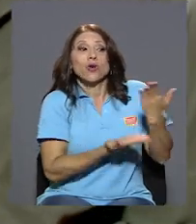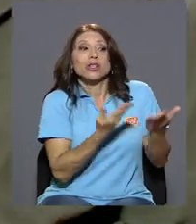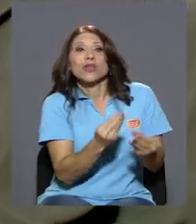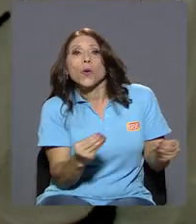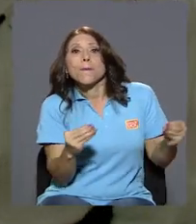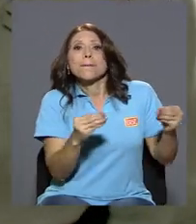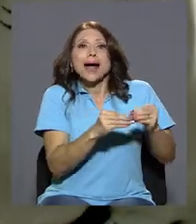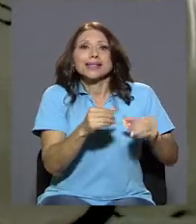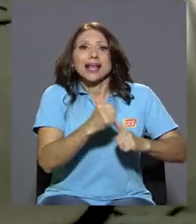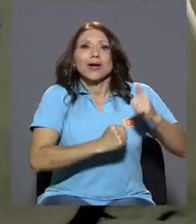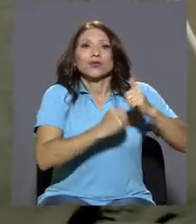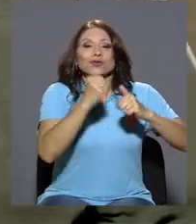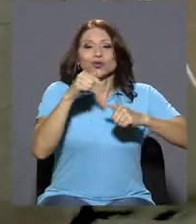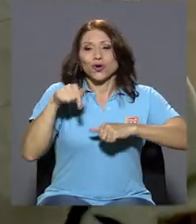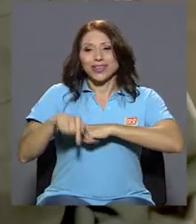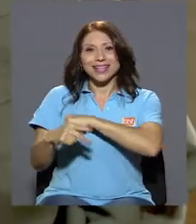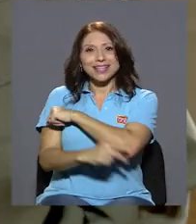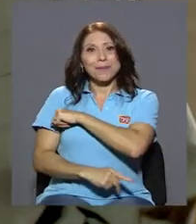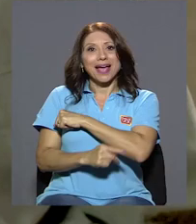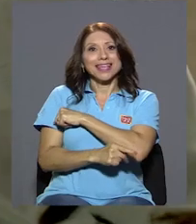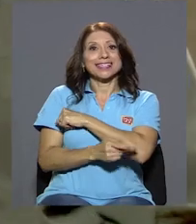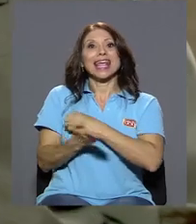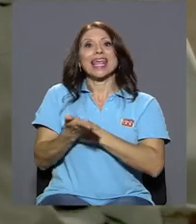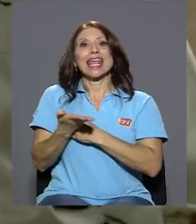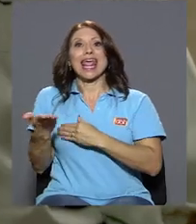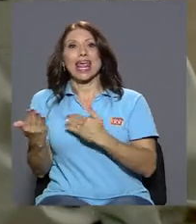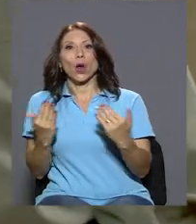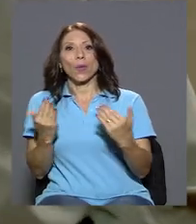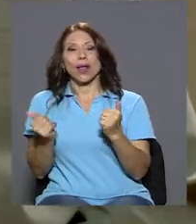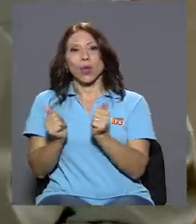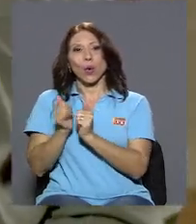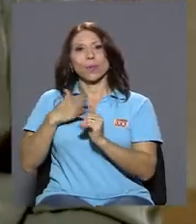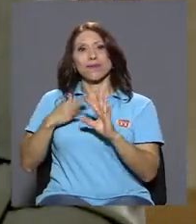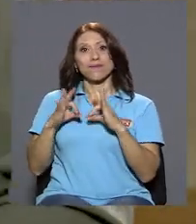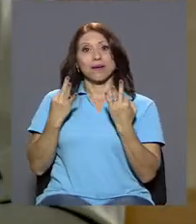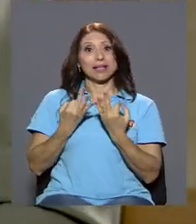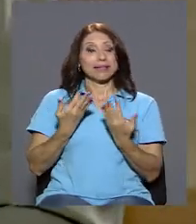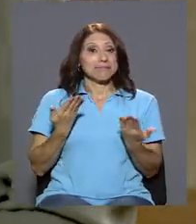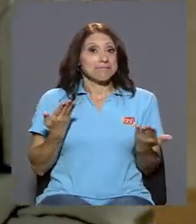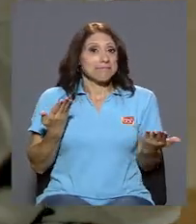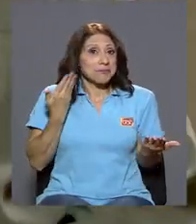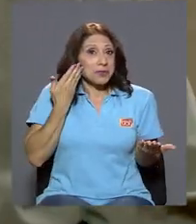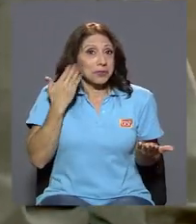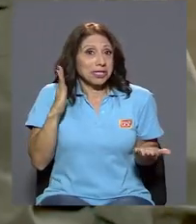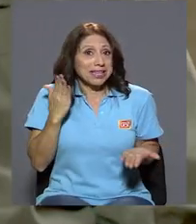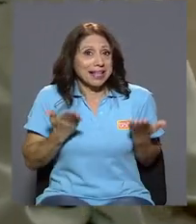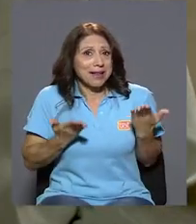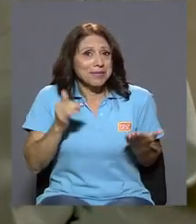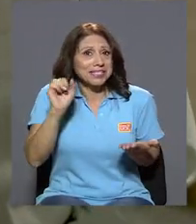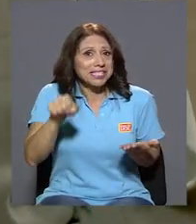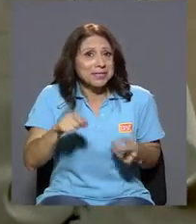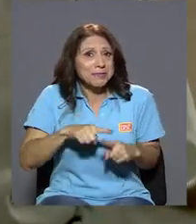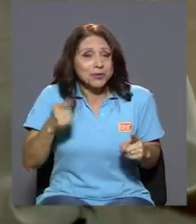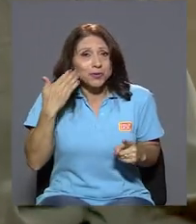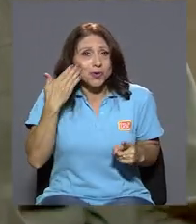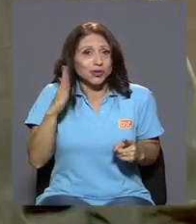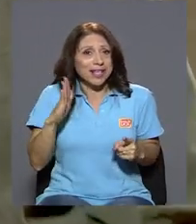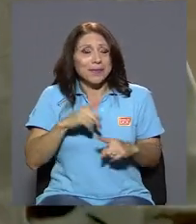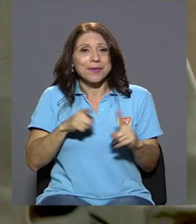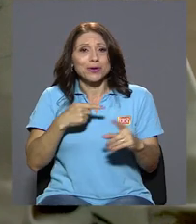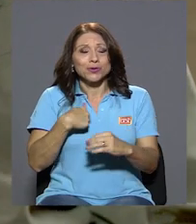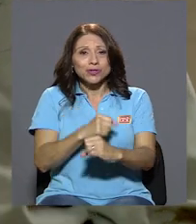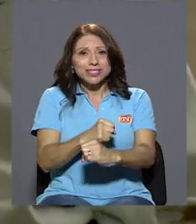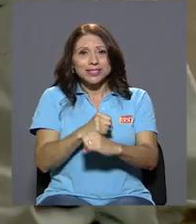contribuido más a la construcción de este país que la mía no sé no sé a lo mejor sí pero no sé